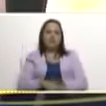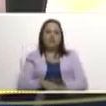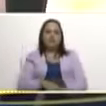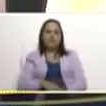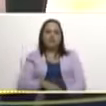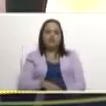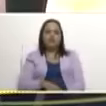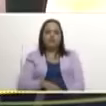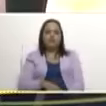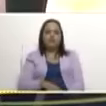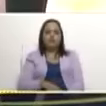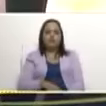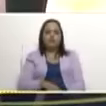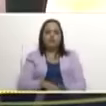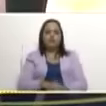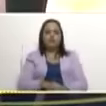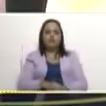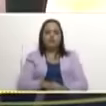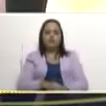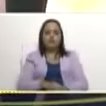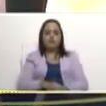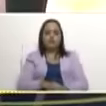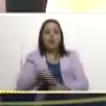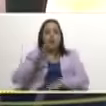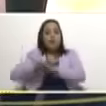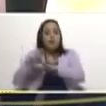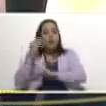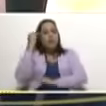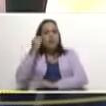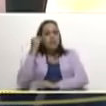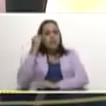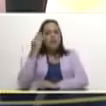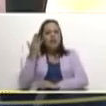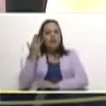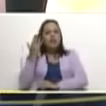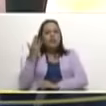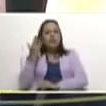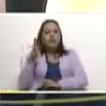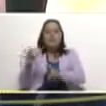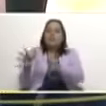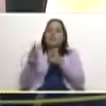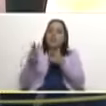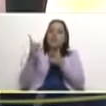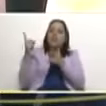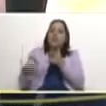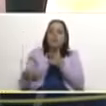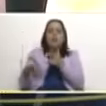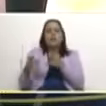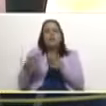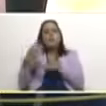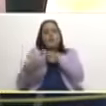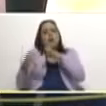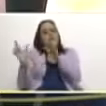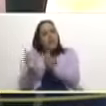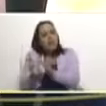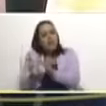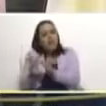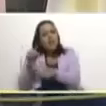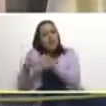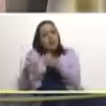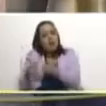Porque lo que él pudo haber considerado incidentes victoriosos se transformaron